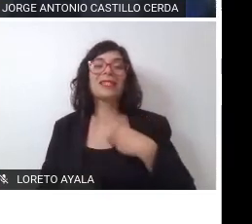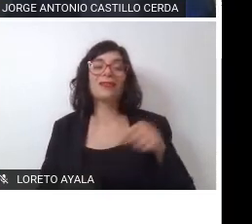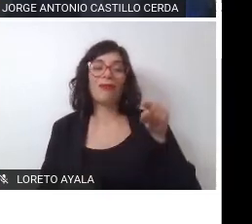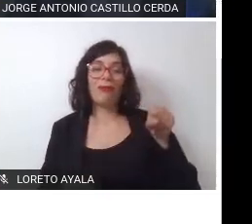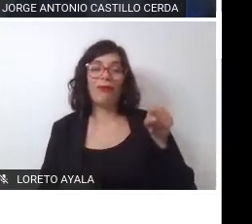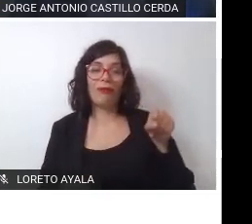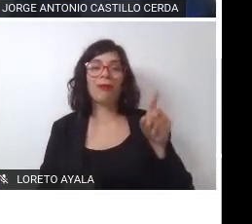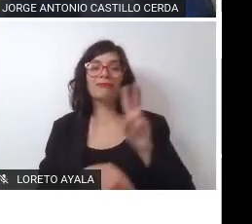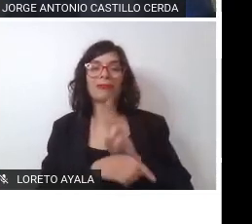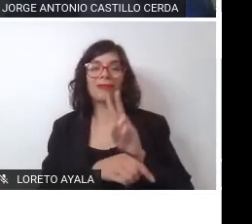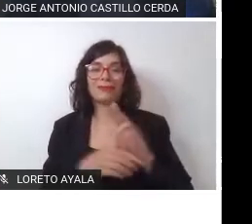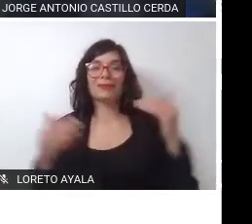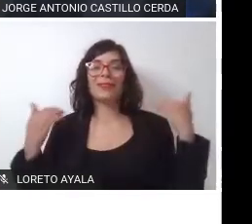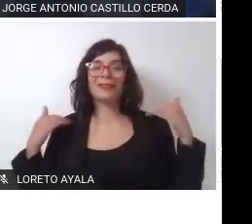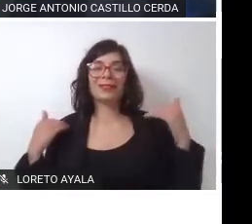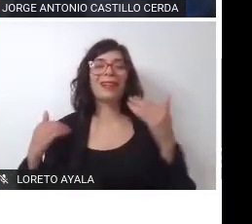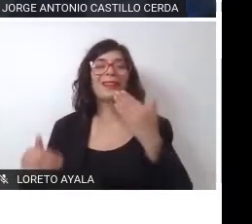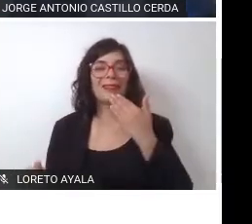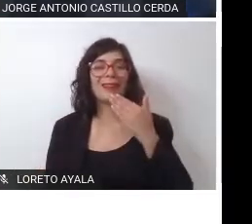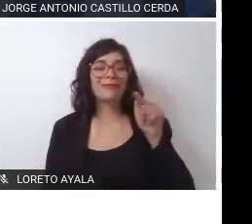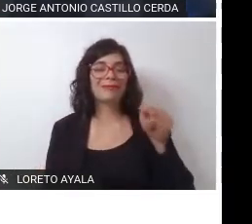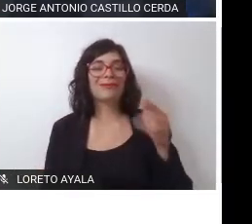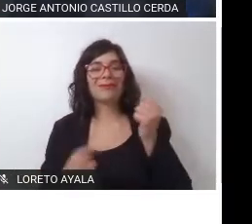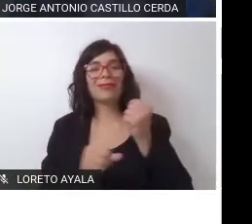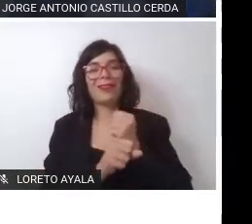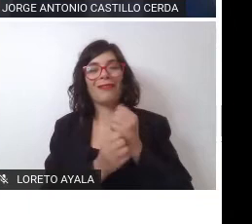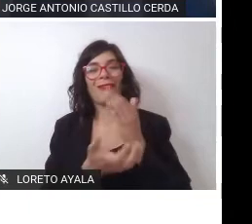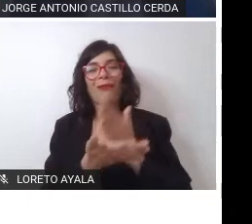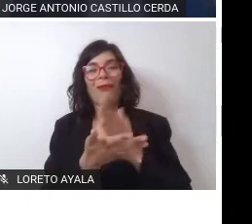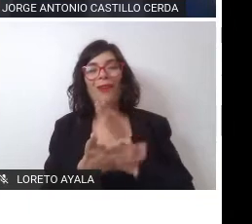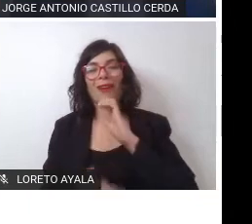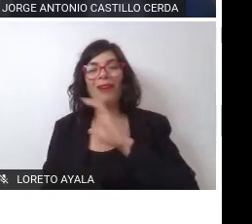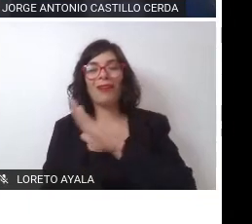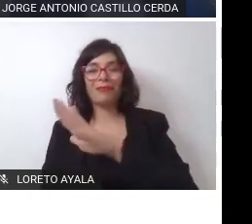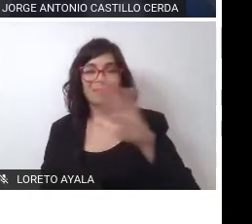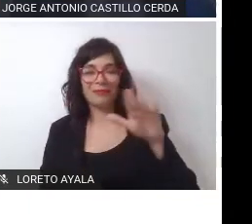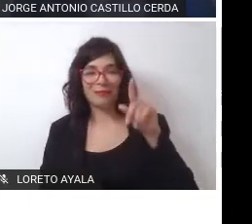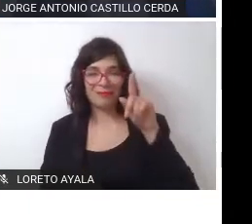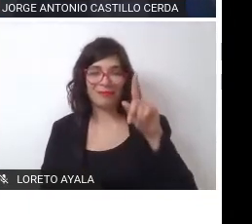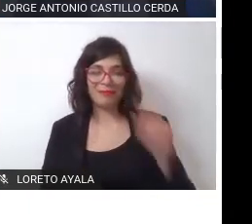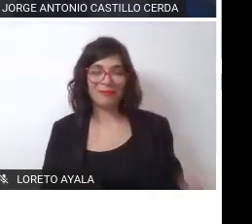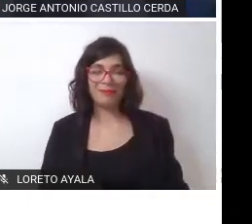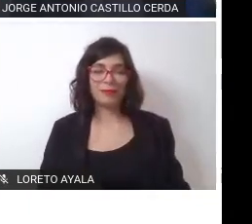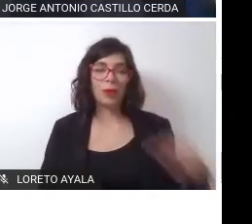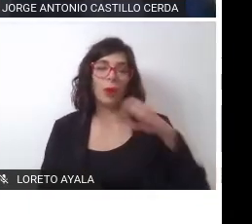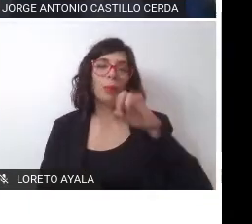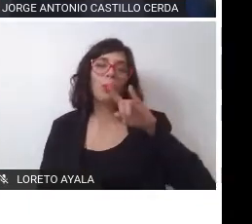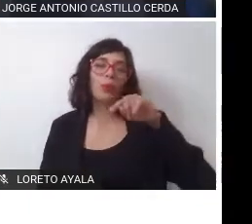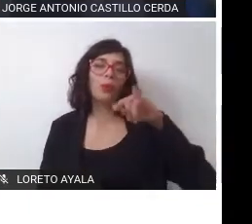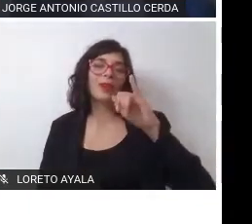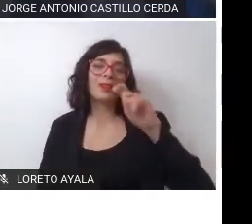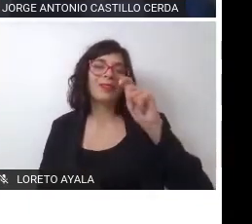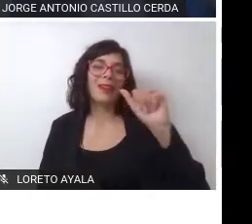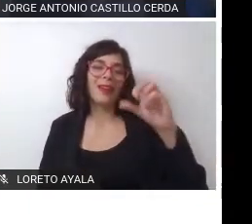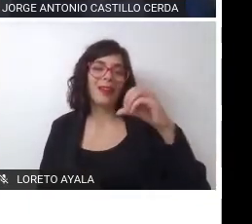es profesor de educación física y trabaja en una escuela rural este año por allá por Punitaqui, ¿ya?